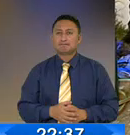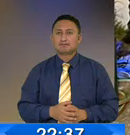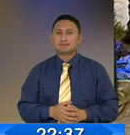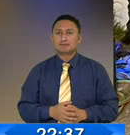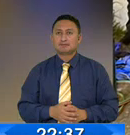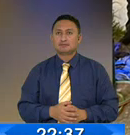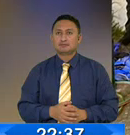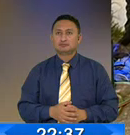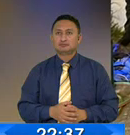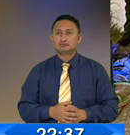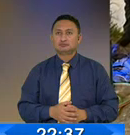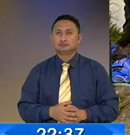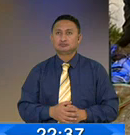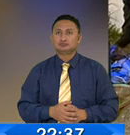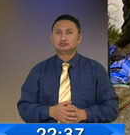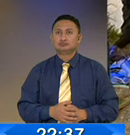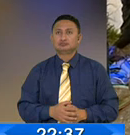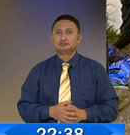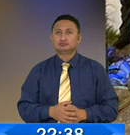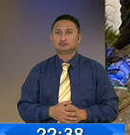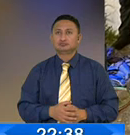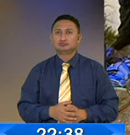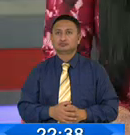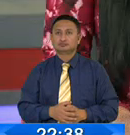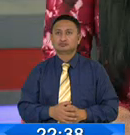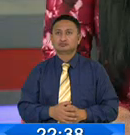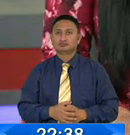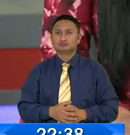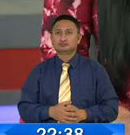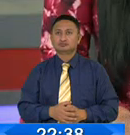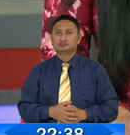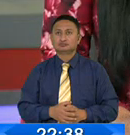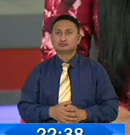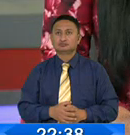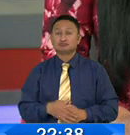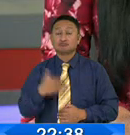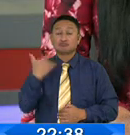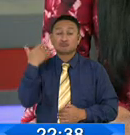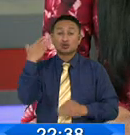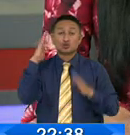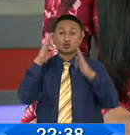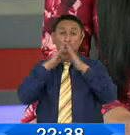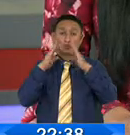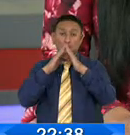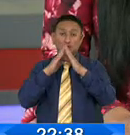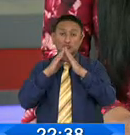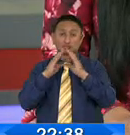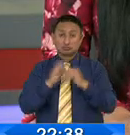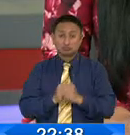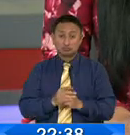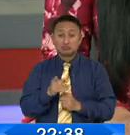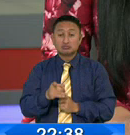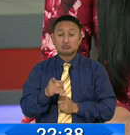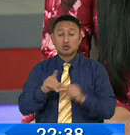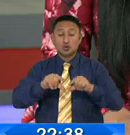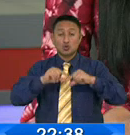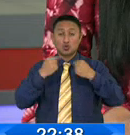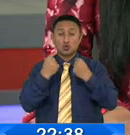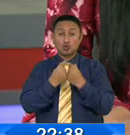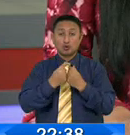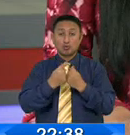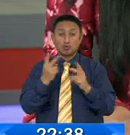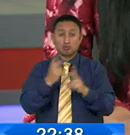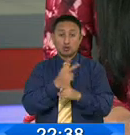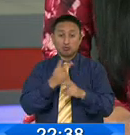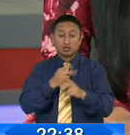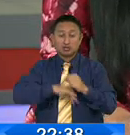En Quito informó Iván Casamen. En Tumbaco fue desarticulada una presunta banda delictiva dedicada al